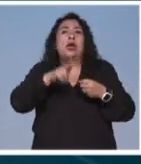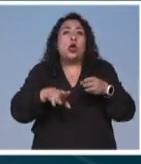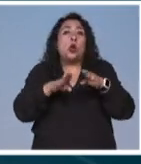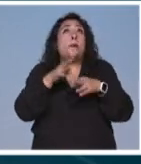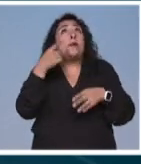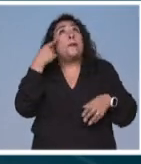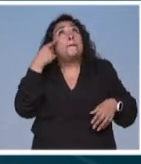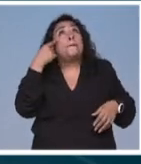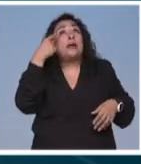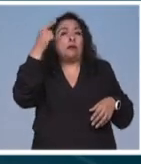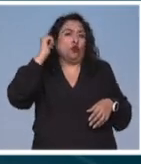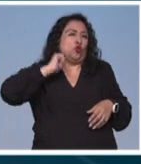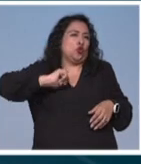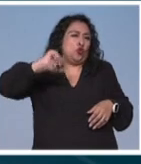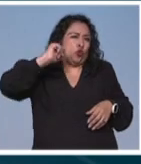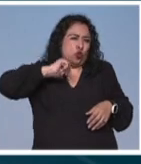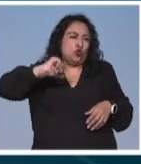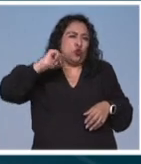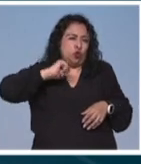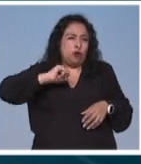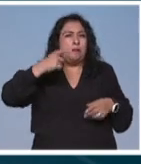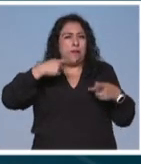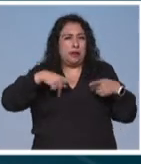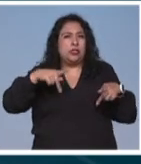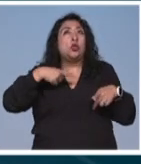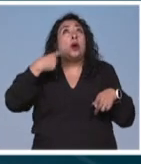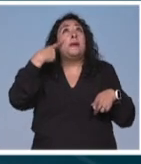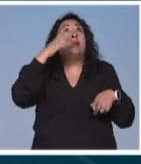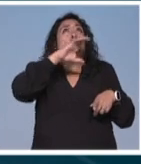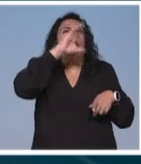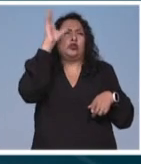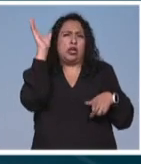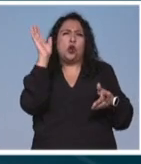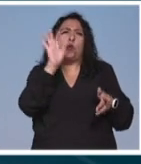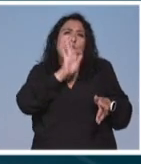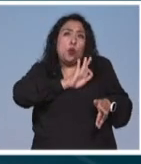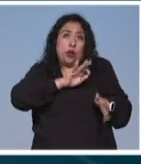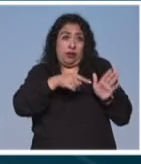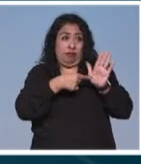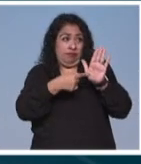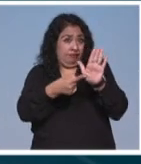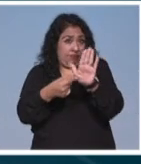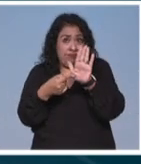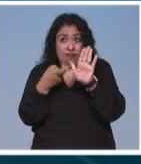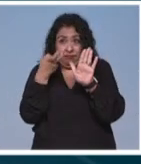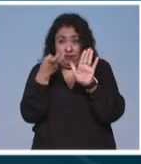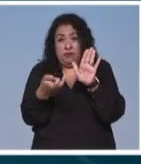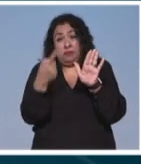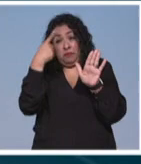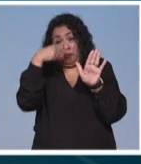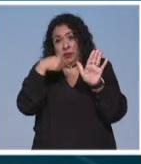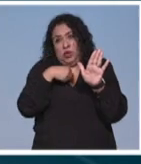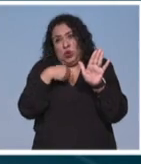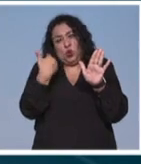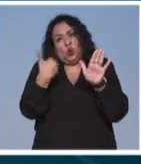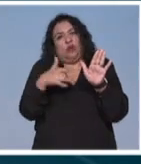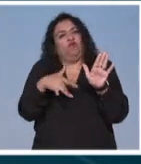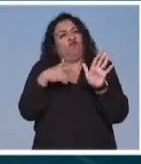vieron los prehispánicos, nuestros antepasados, ese cielo. Entonces, el tener la posibilidad de mostrar eso para mí fue muy,